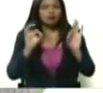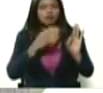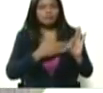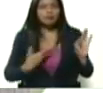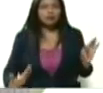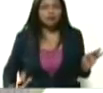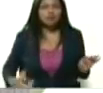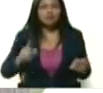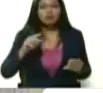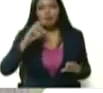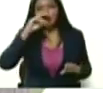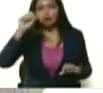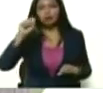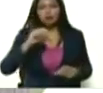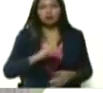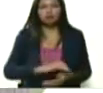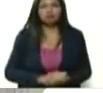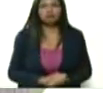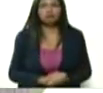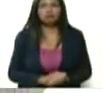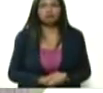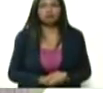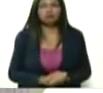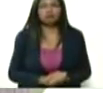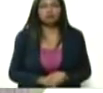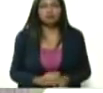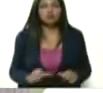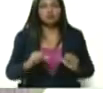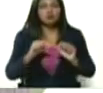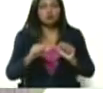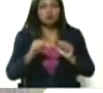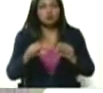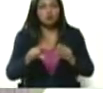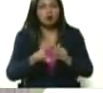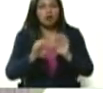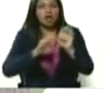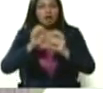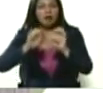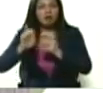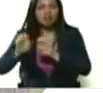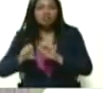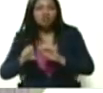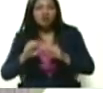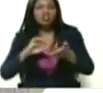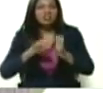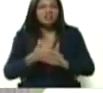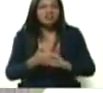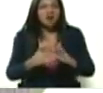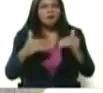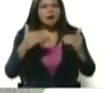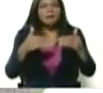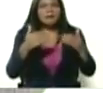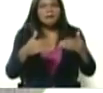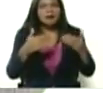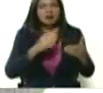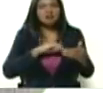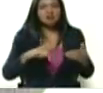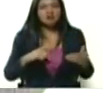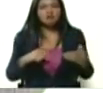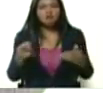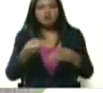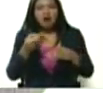presidente Nicolás Maduro, hace seguimiento, evaluación, sobre la marcha vamos